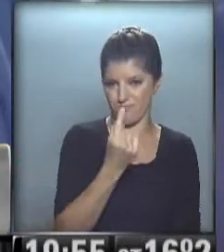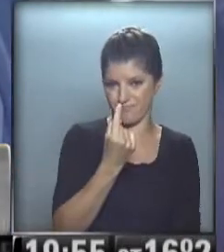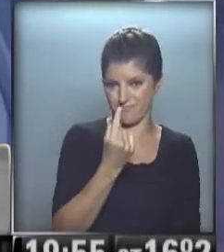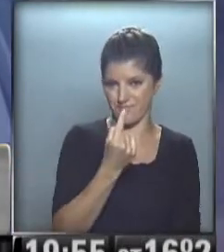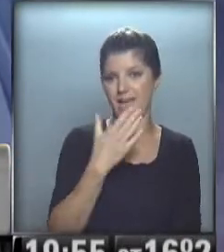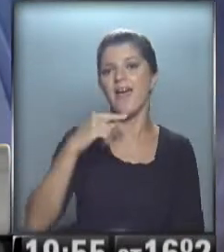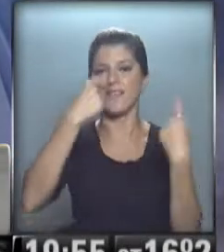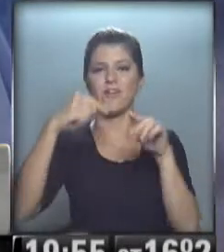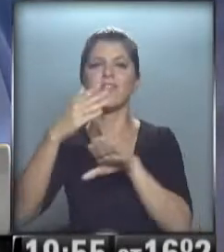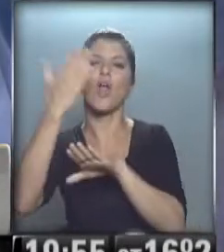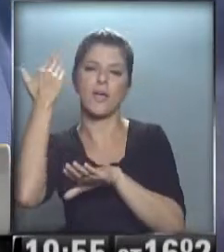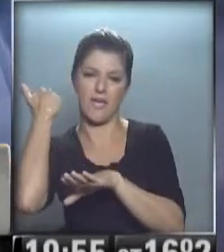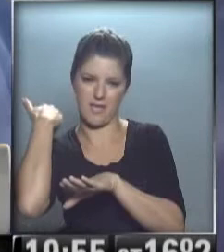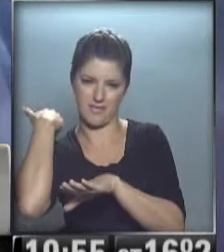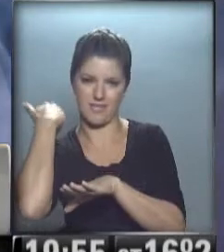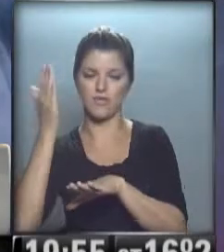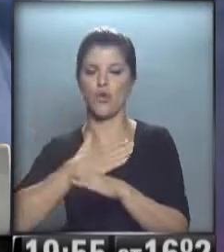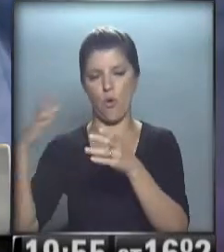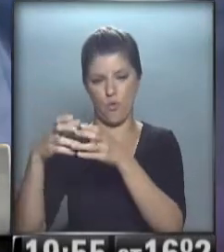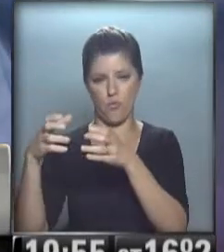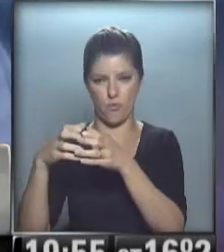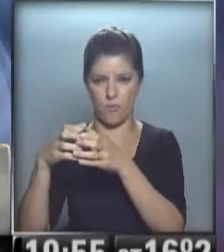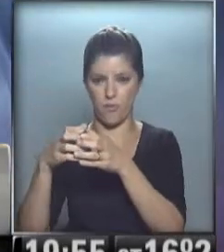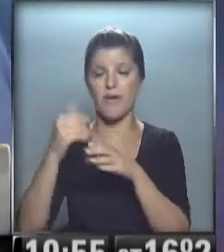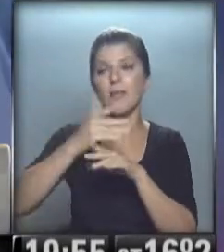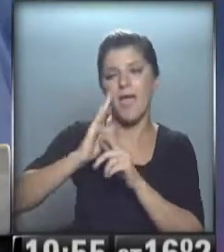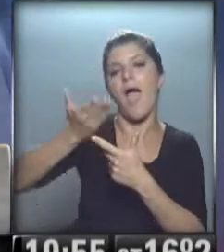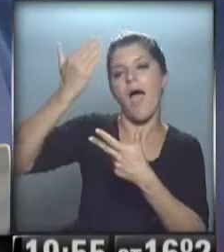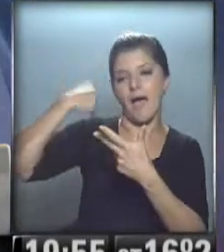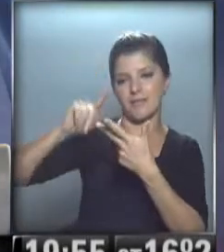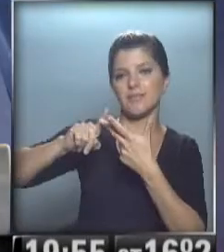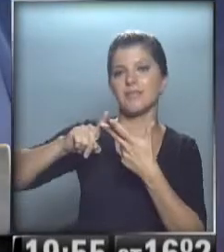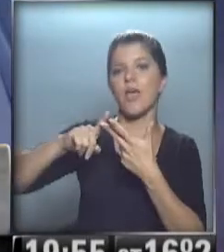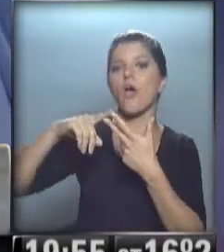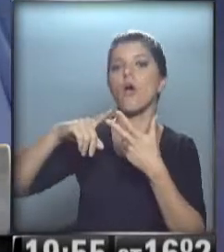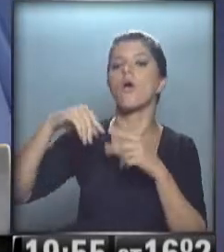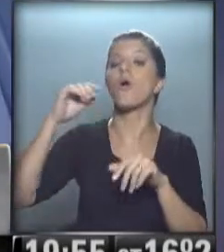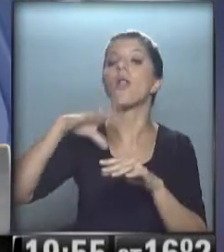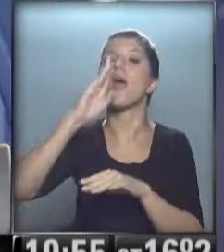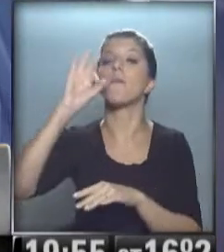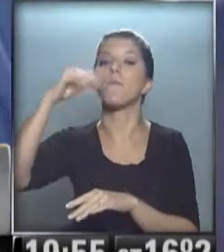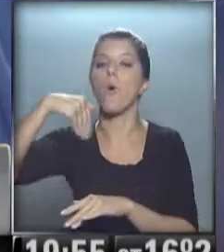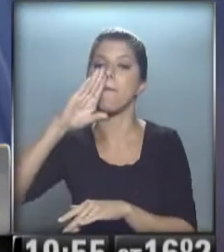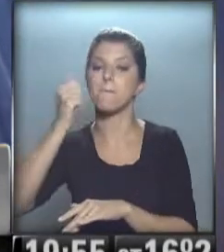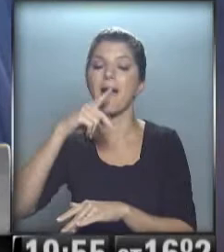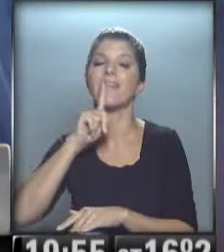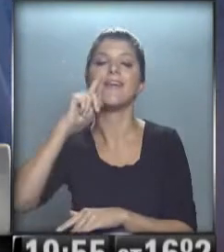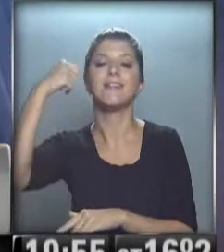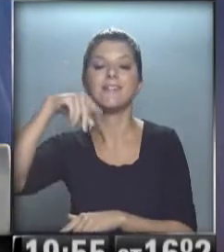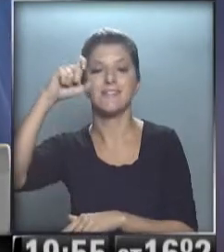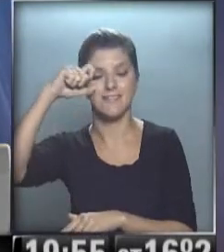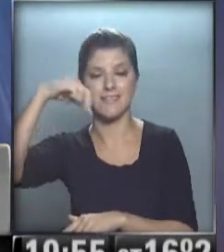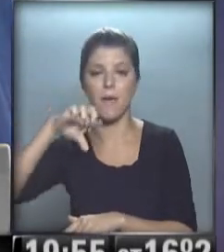venía haciendo. Por un lado con la banda y por otro lado antes con La Bomba de Tiempo y Puente Celeste, que era un colectivo también de